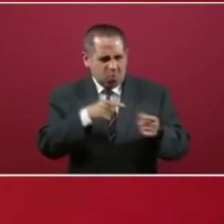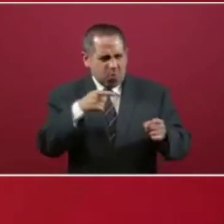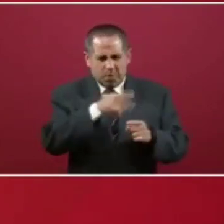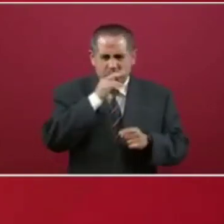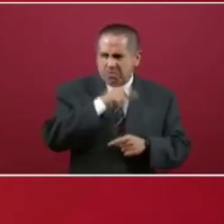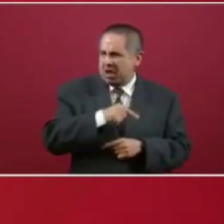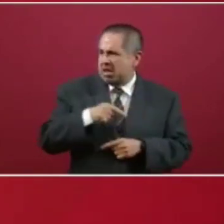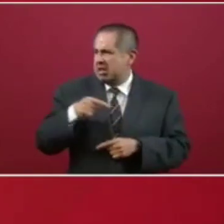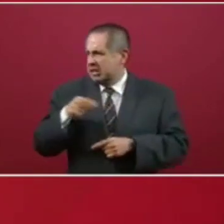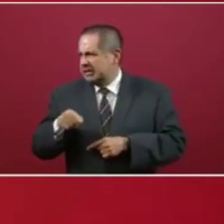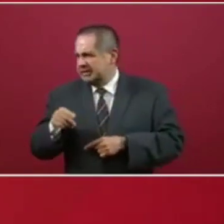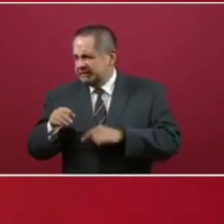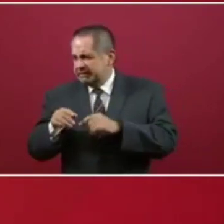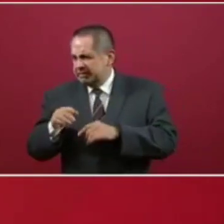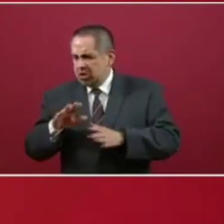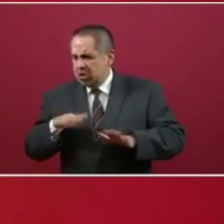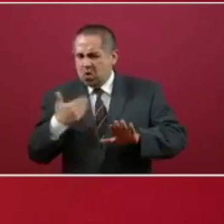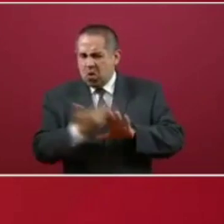es una persecución,